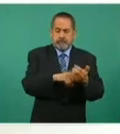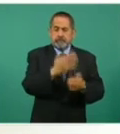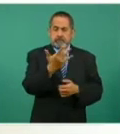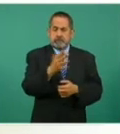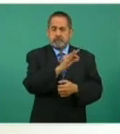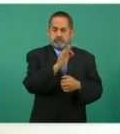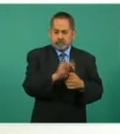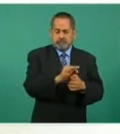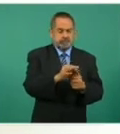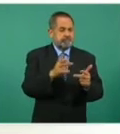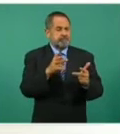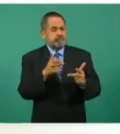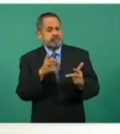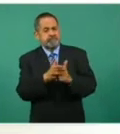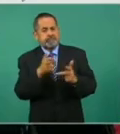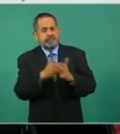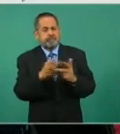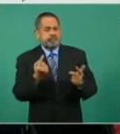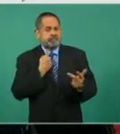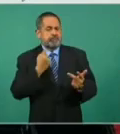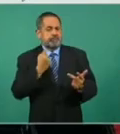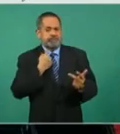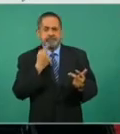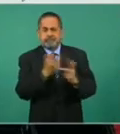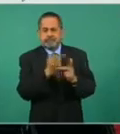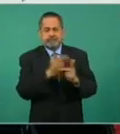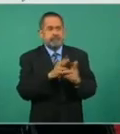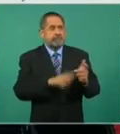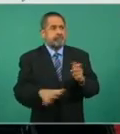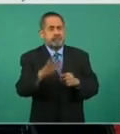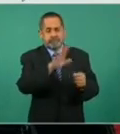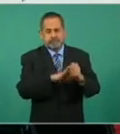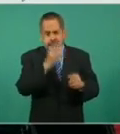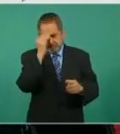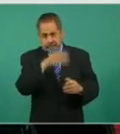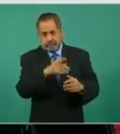50% de los homicidios dolosos de todo el país. Adelante.